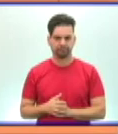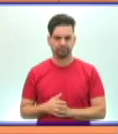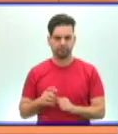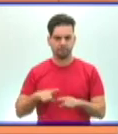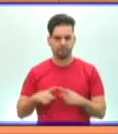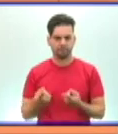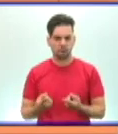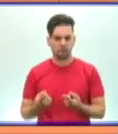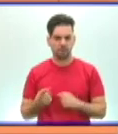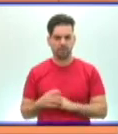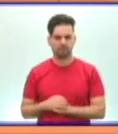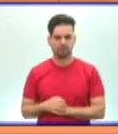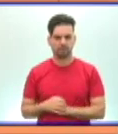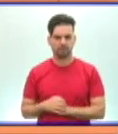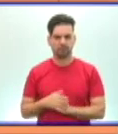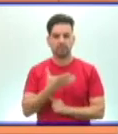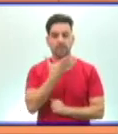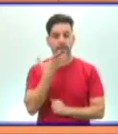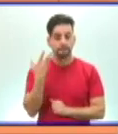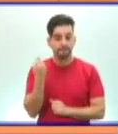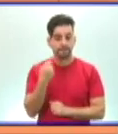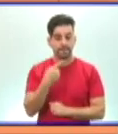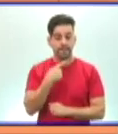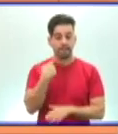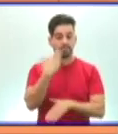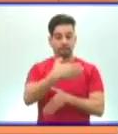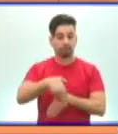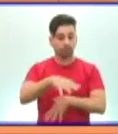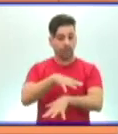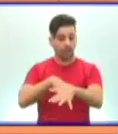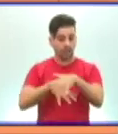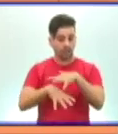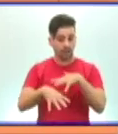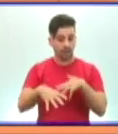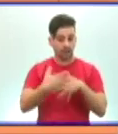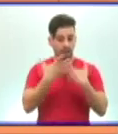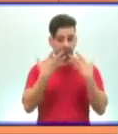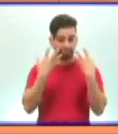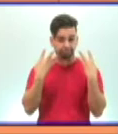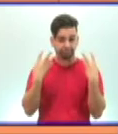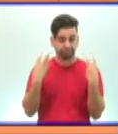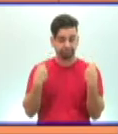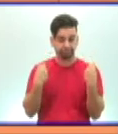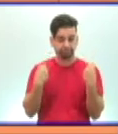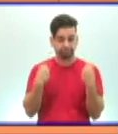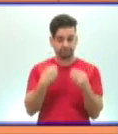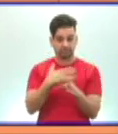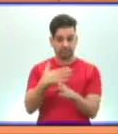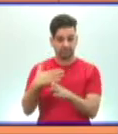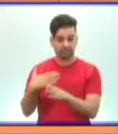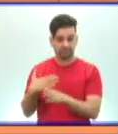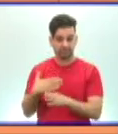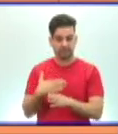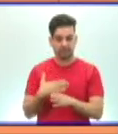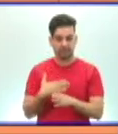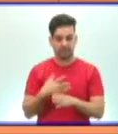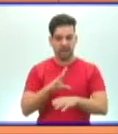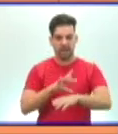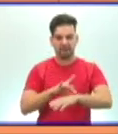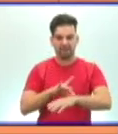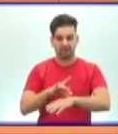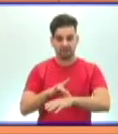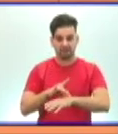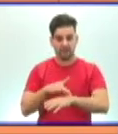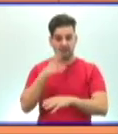en que desaparecen especies, que se pierde la biodiversidad, las enfermedades que comúnmente viven en estos animales salvajes buscan